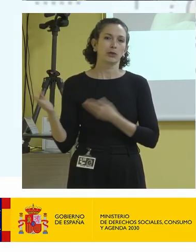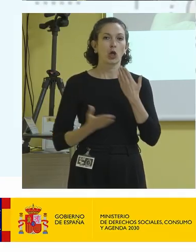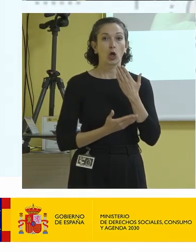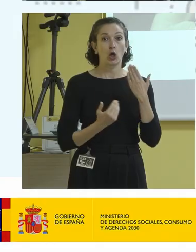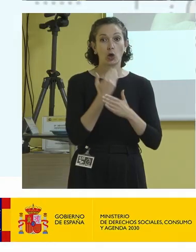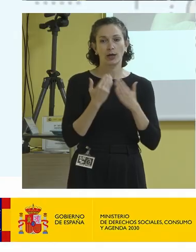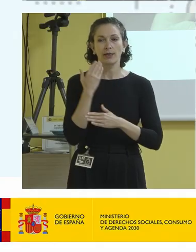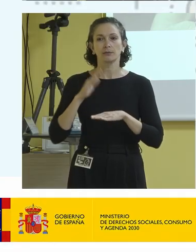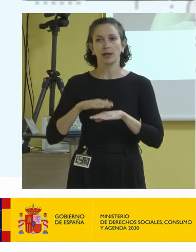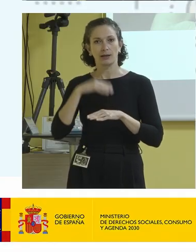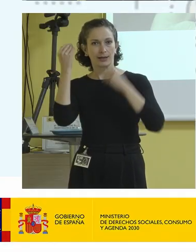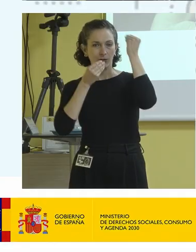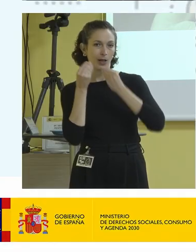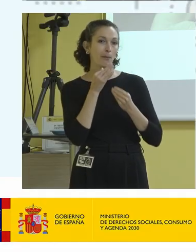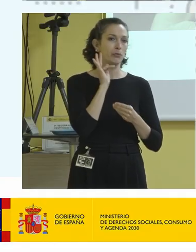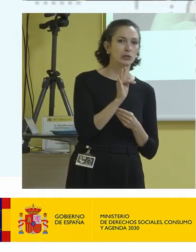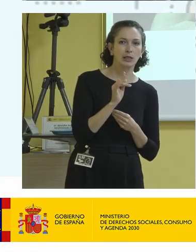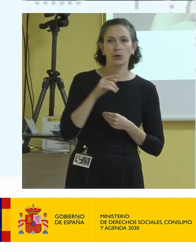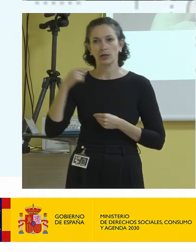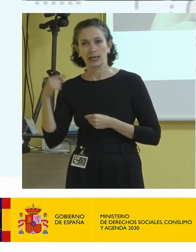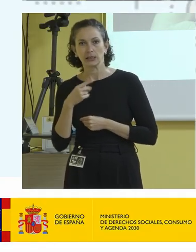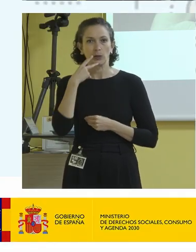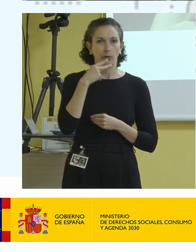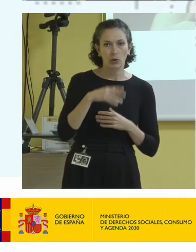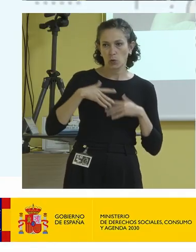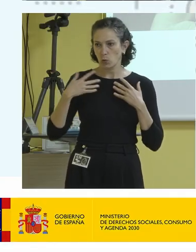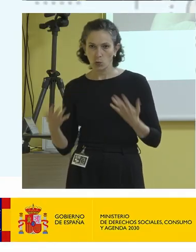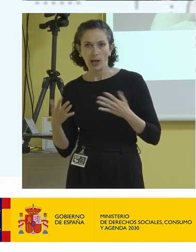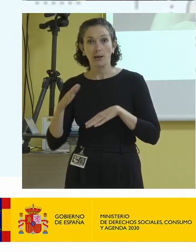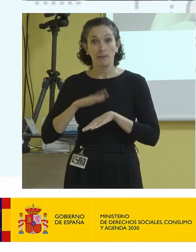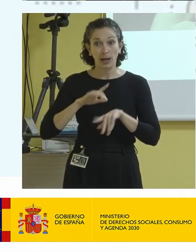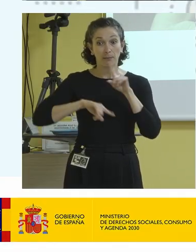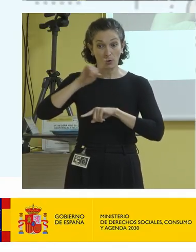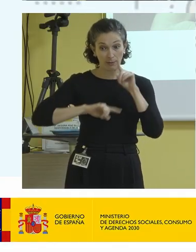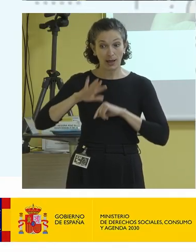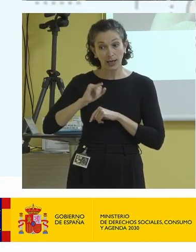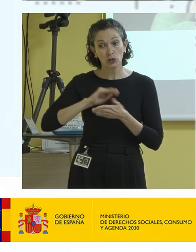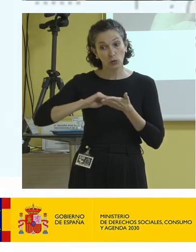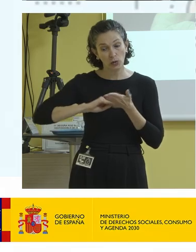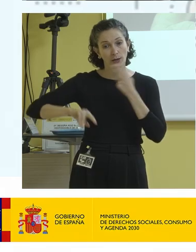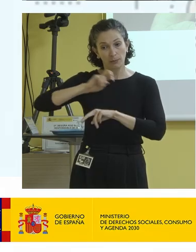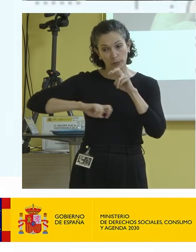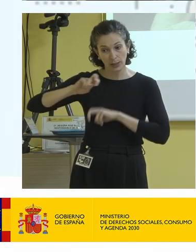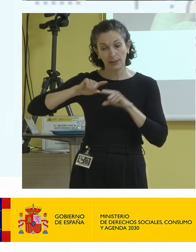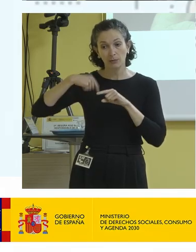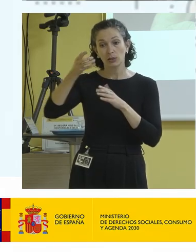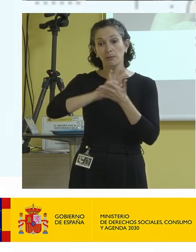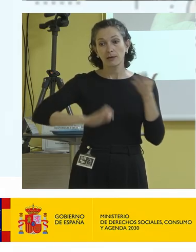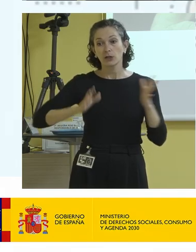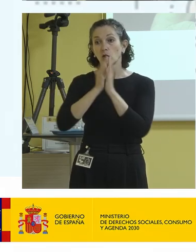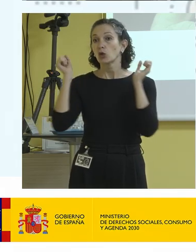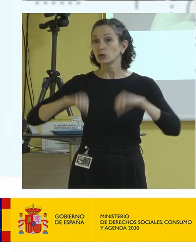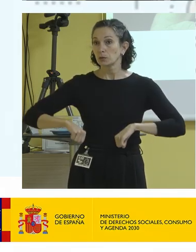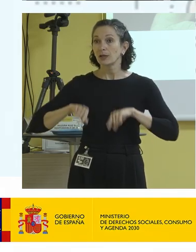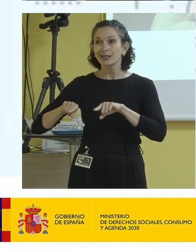razonar beneficios, cosas buenas, malas del tabaco, a buscar soluciones a un problema que estaba ahí y hacer un manifiesto de consenso. Y eso